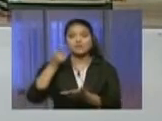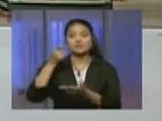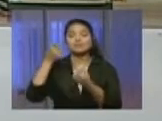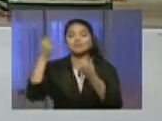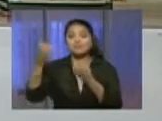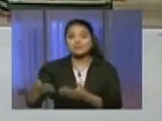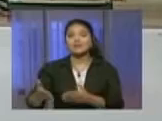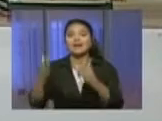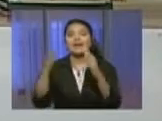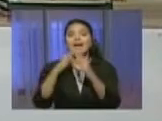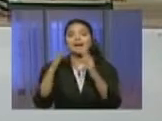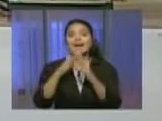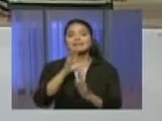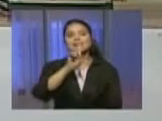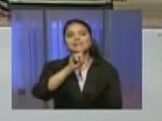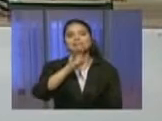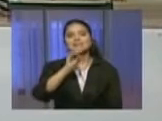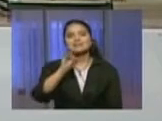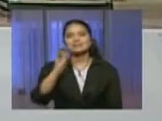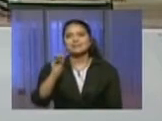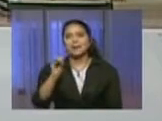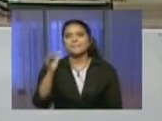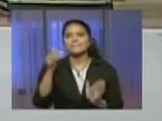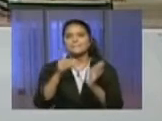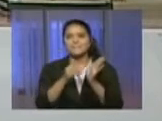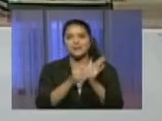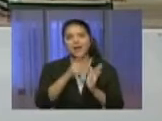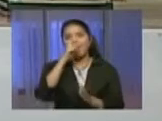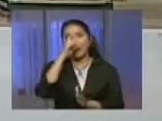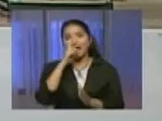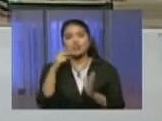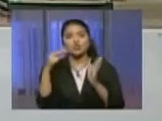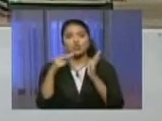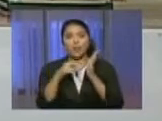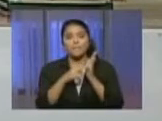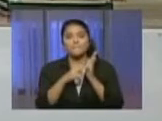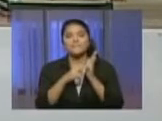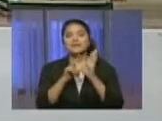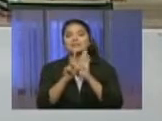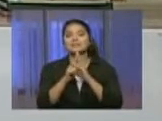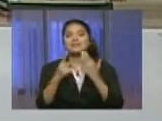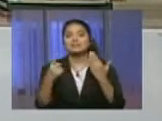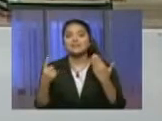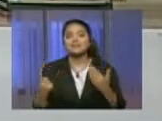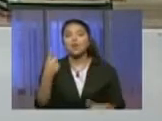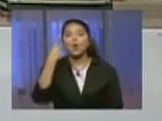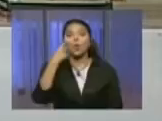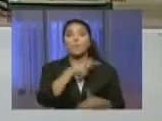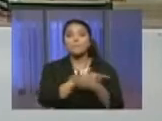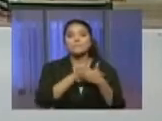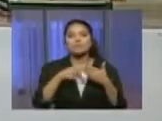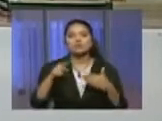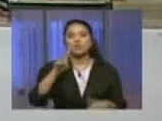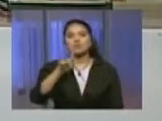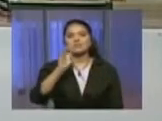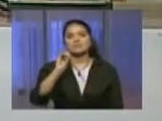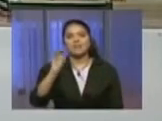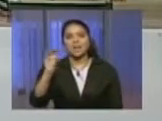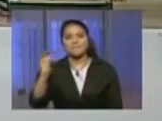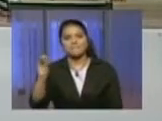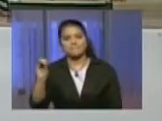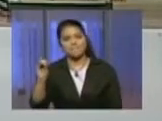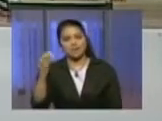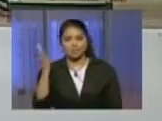número 100000 del año 2016 llegamos a la vivienda 1,1000 una